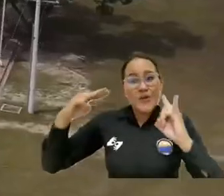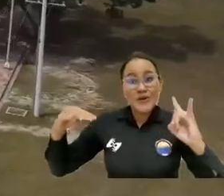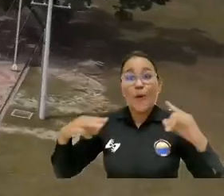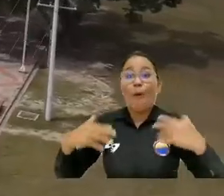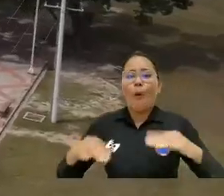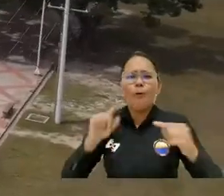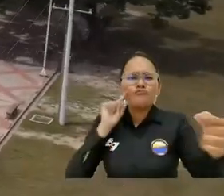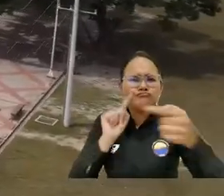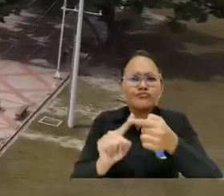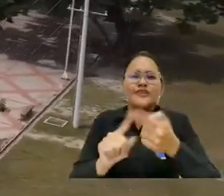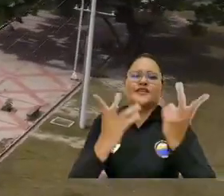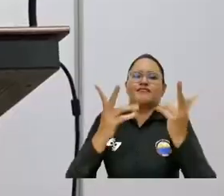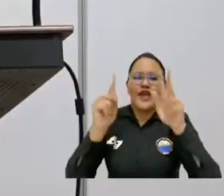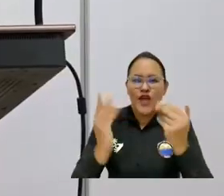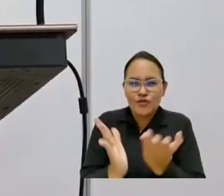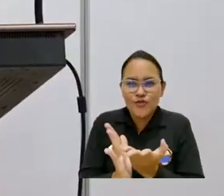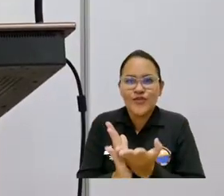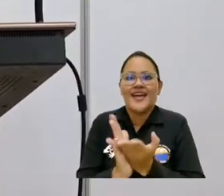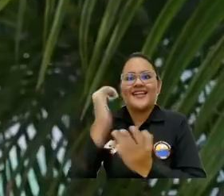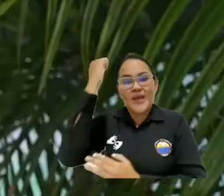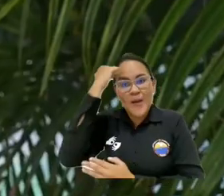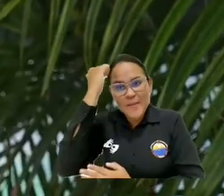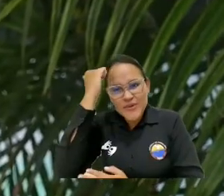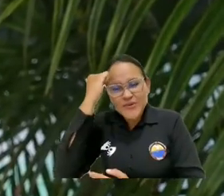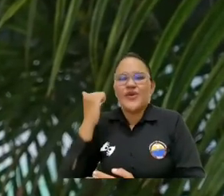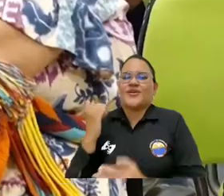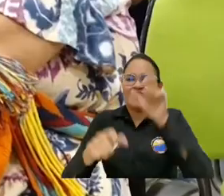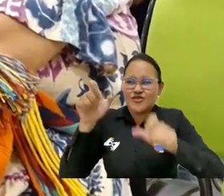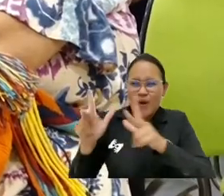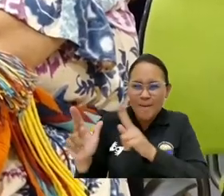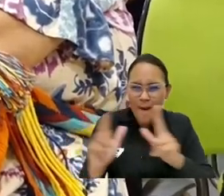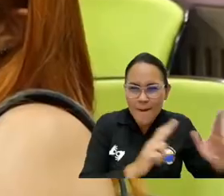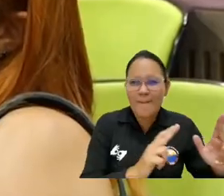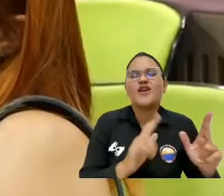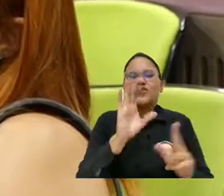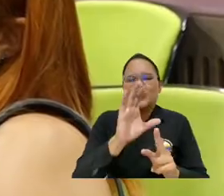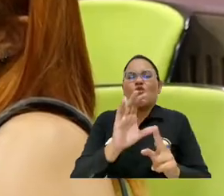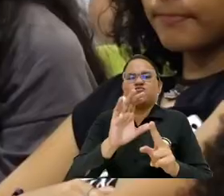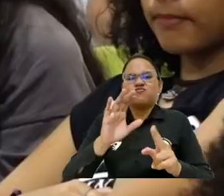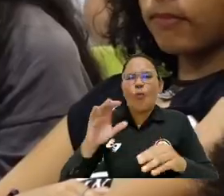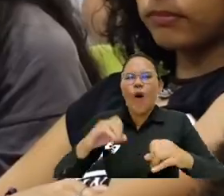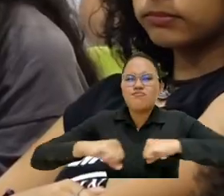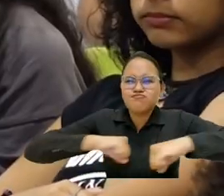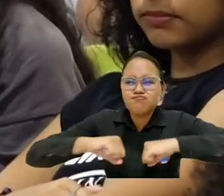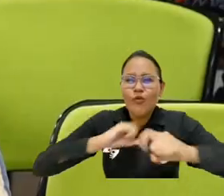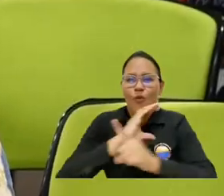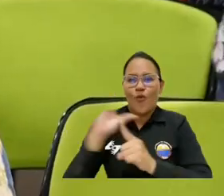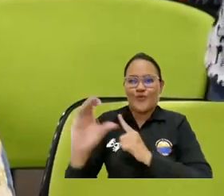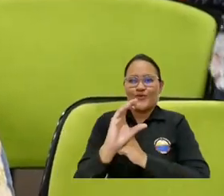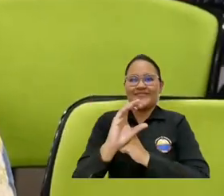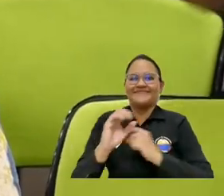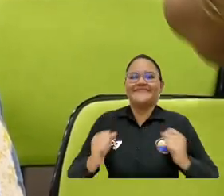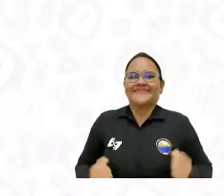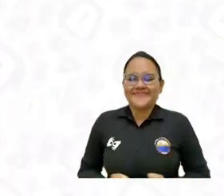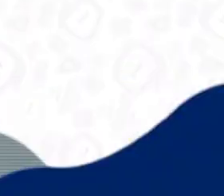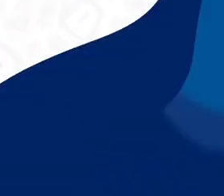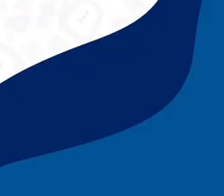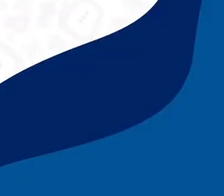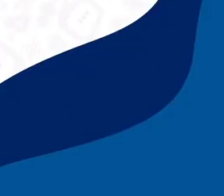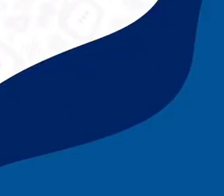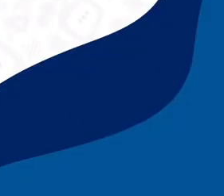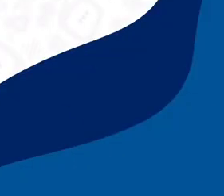en la Universidad del Magdalena y dirigido a docentes, estudiantes, realizadores de cine y medios audiovisuales y gestores